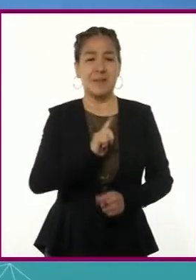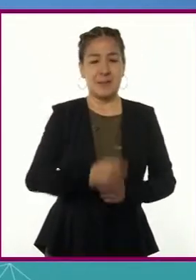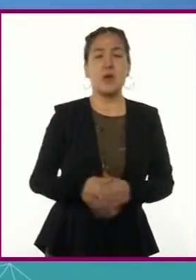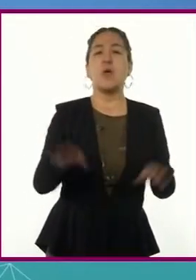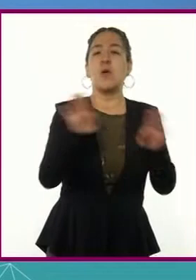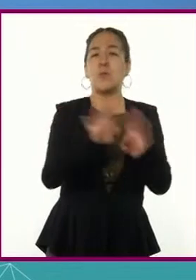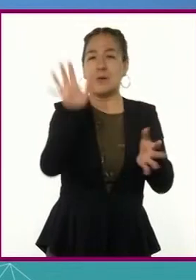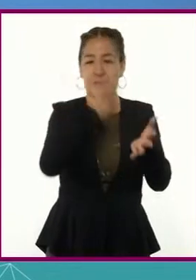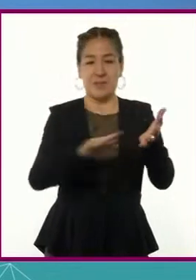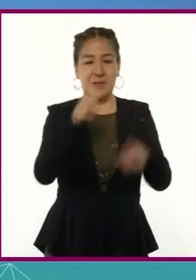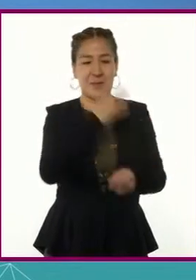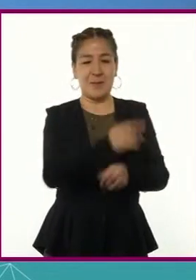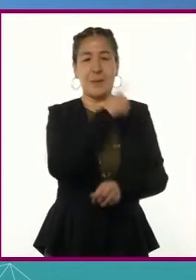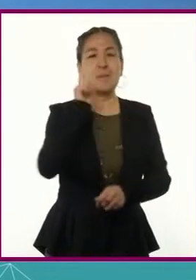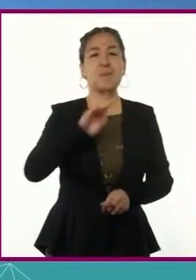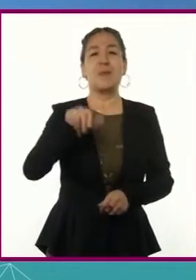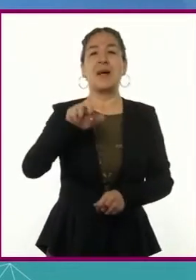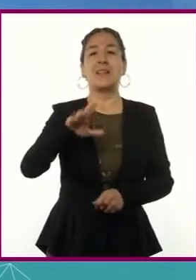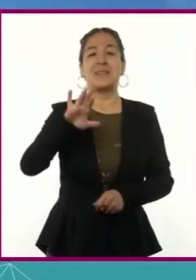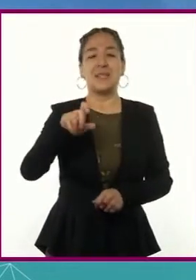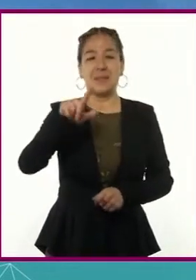del artículo de Marisela Garza.